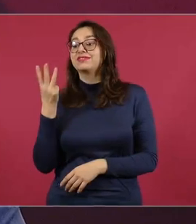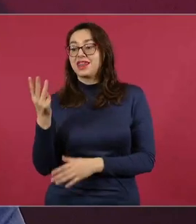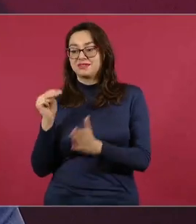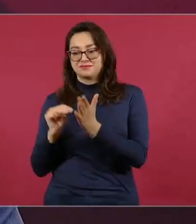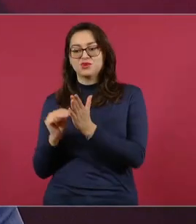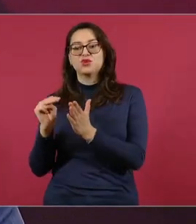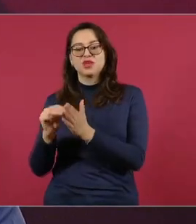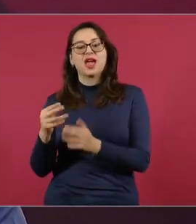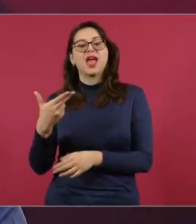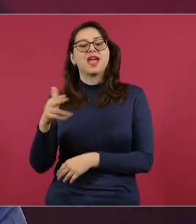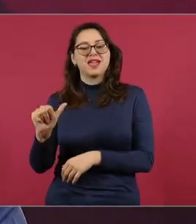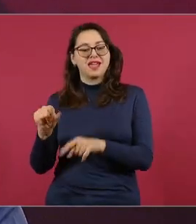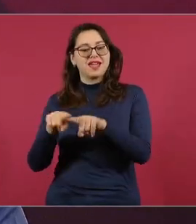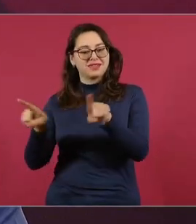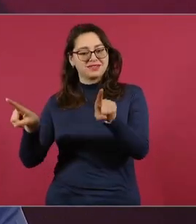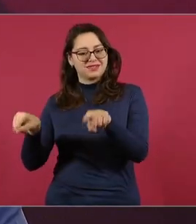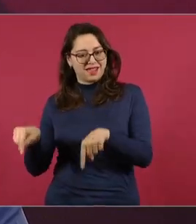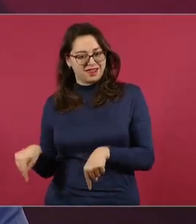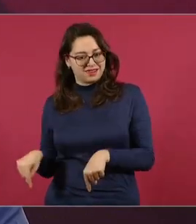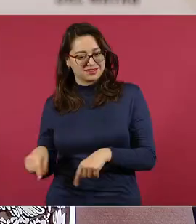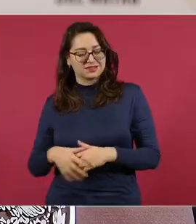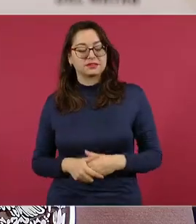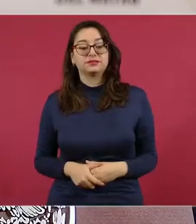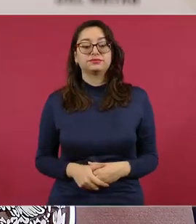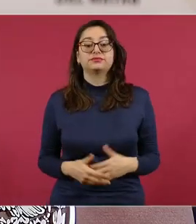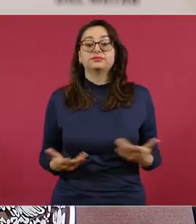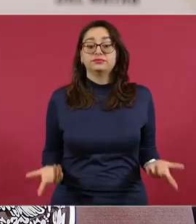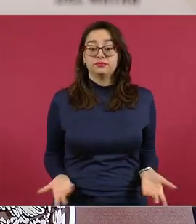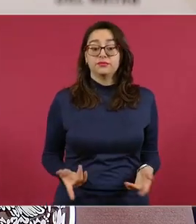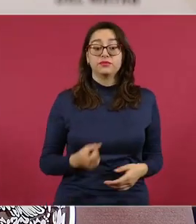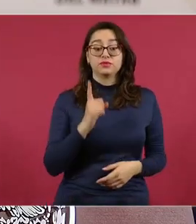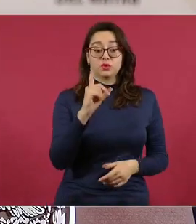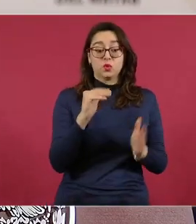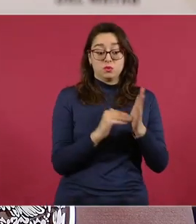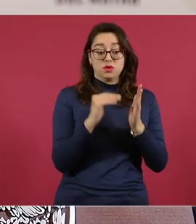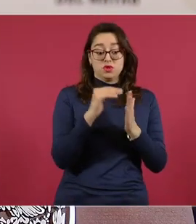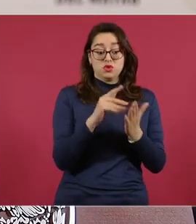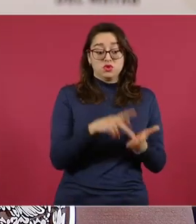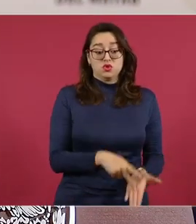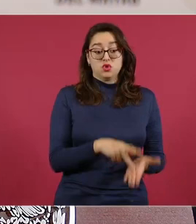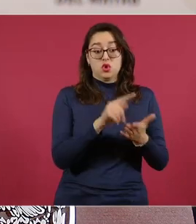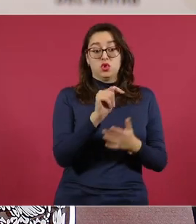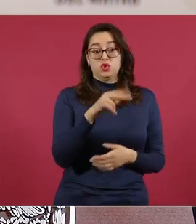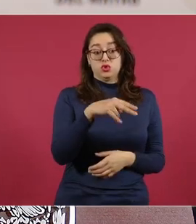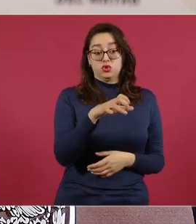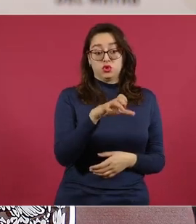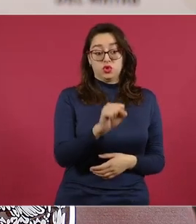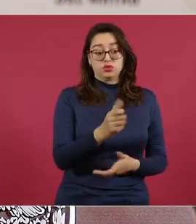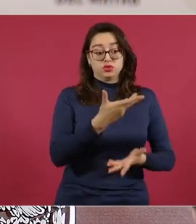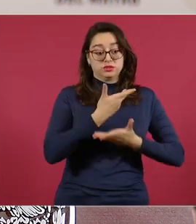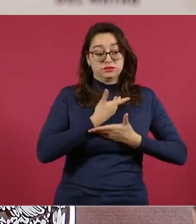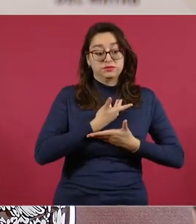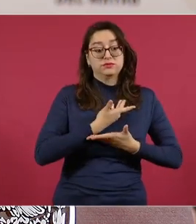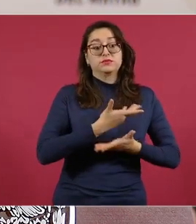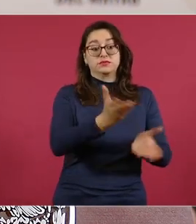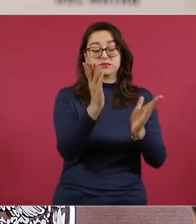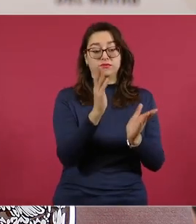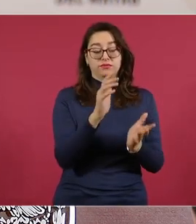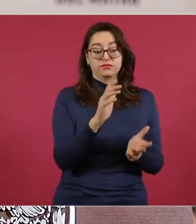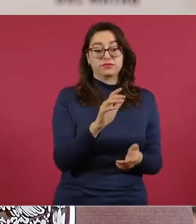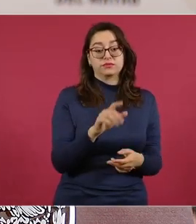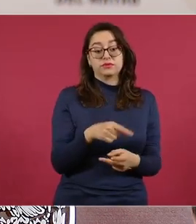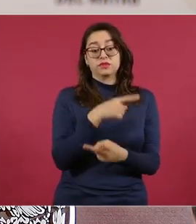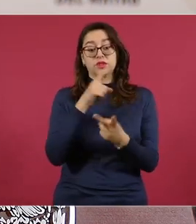de hectáreas. Entregaremos 1,000,000 de toneladas de fertilizante de DAP y urea. 2,000,000